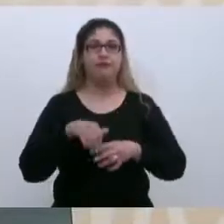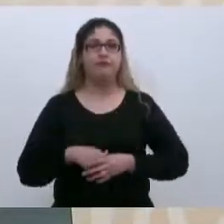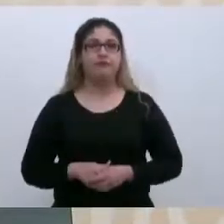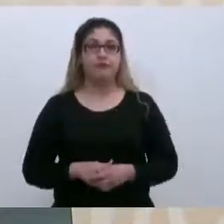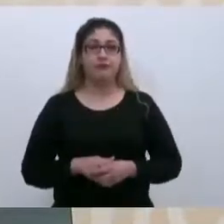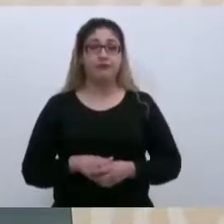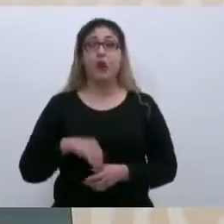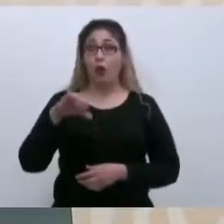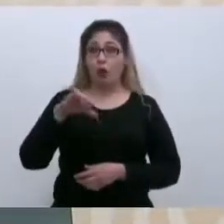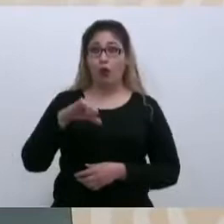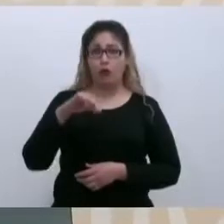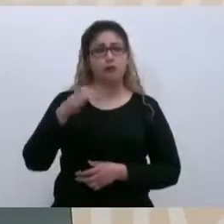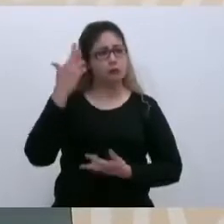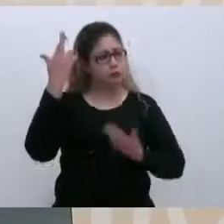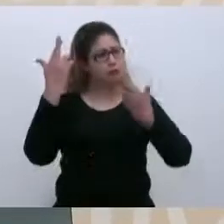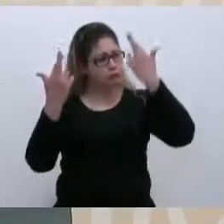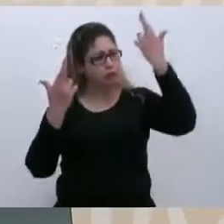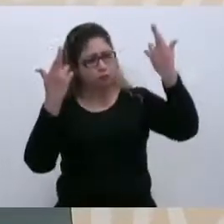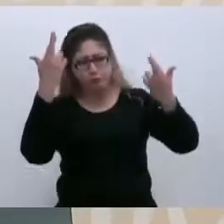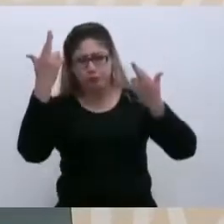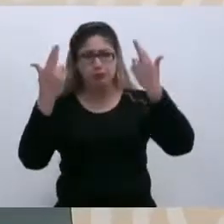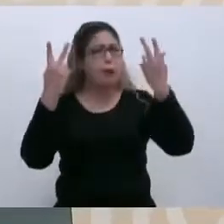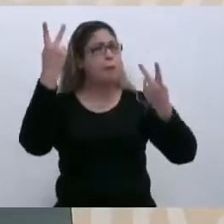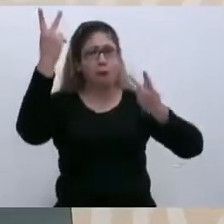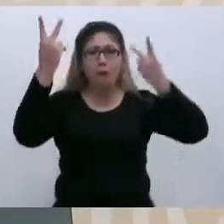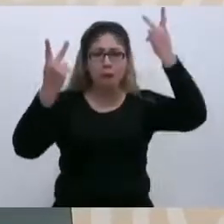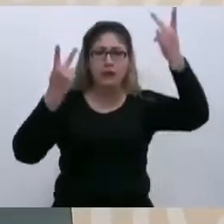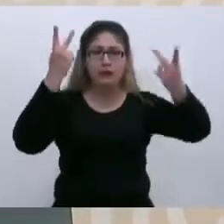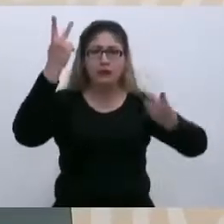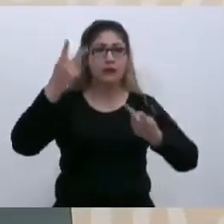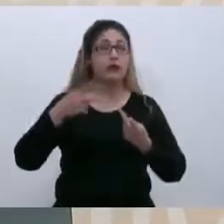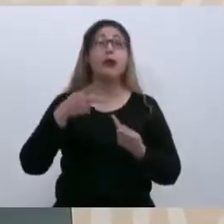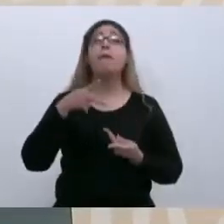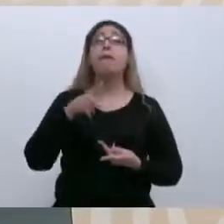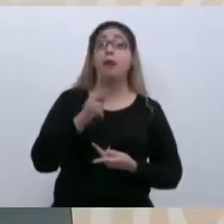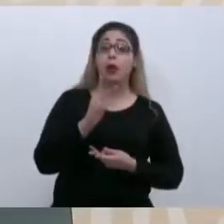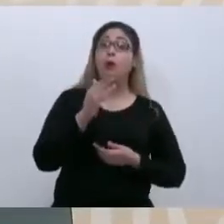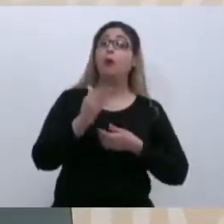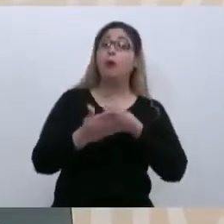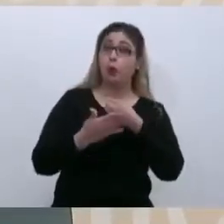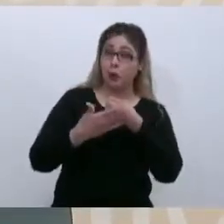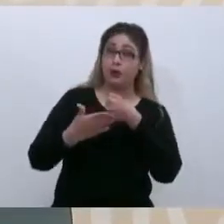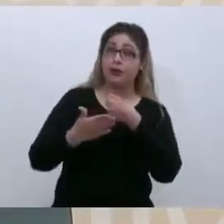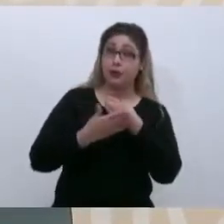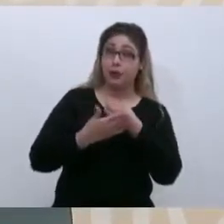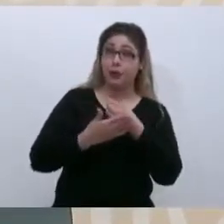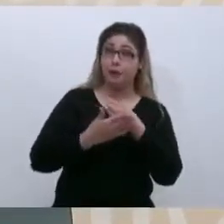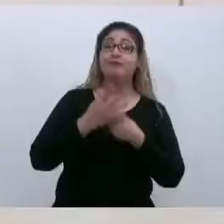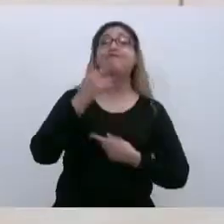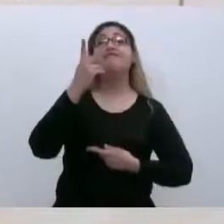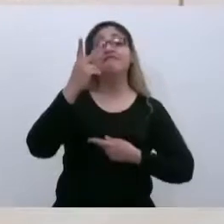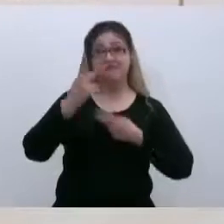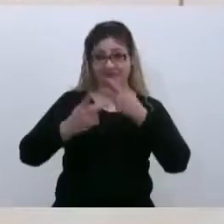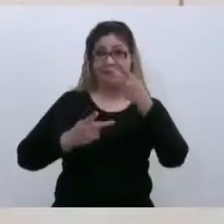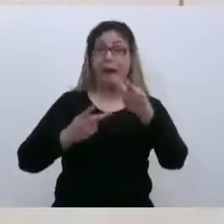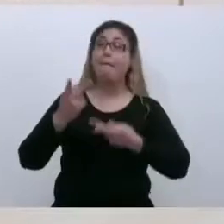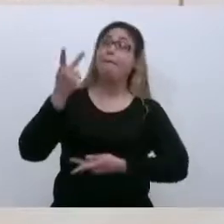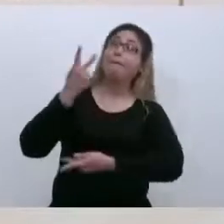de las elecciones, es decir, en junio, julio, estamos de nuevo en